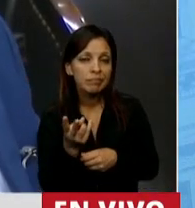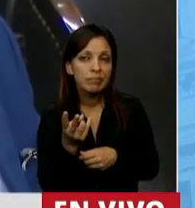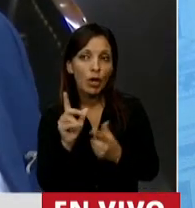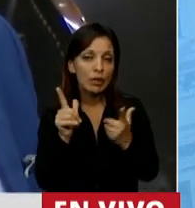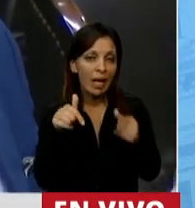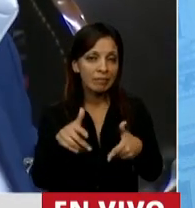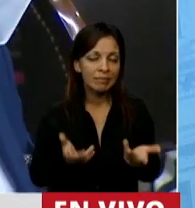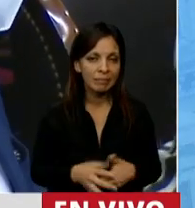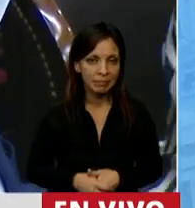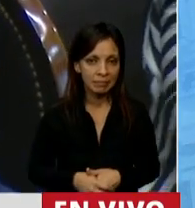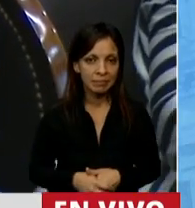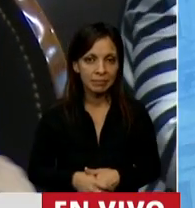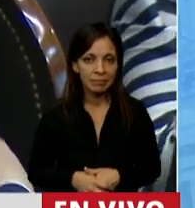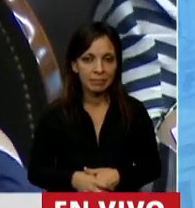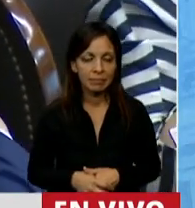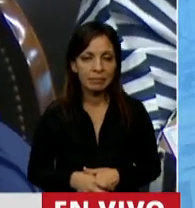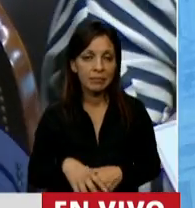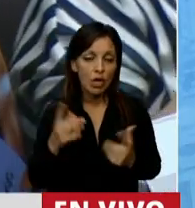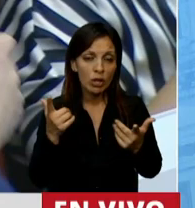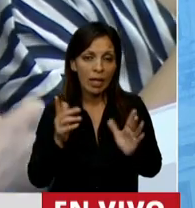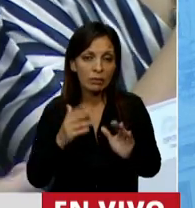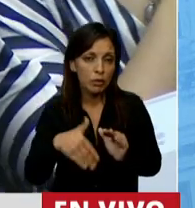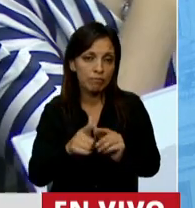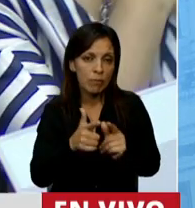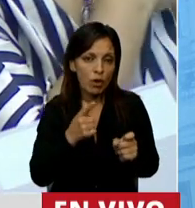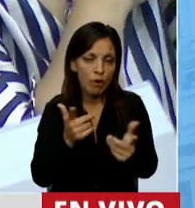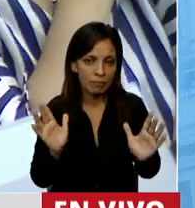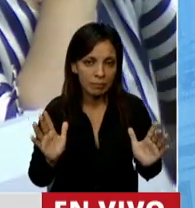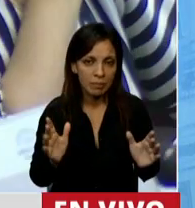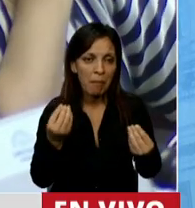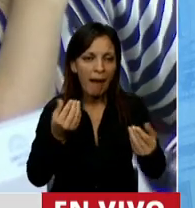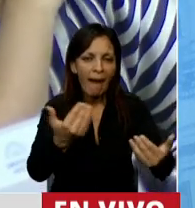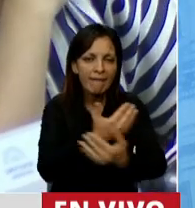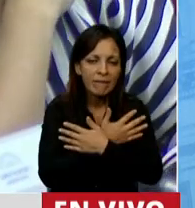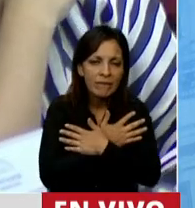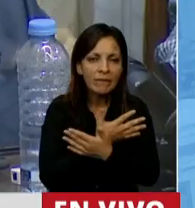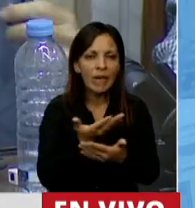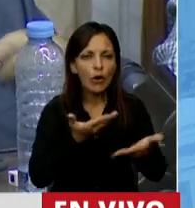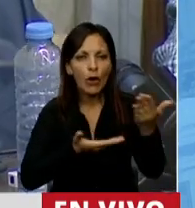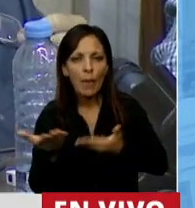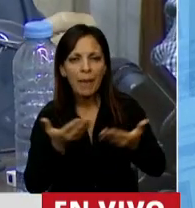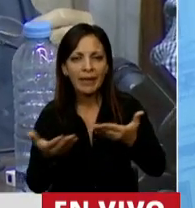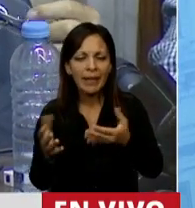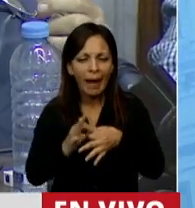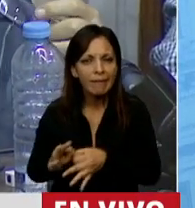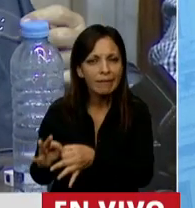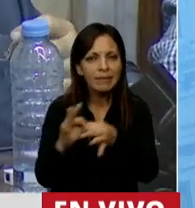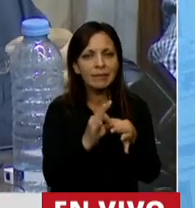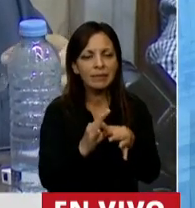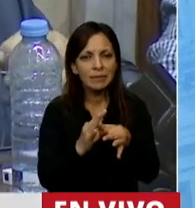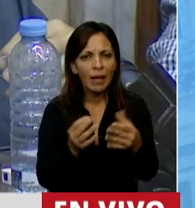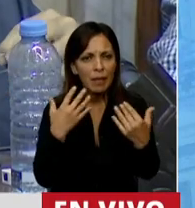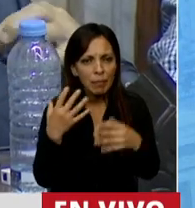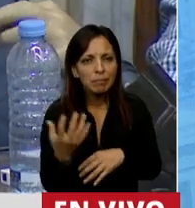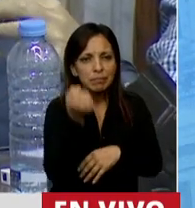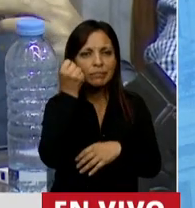no están y no van a estar para poder compartir ese abrazo de la liberación colectiva de haber llegado hasta